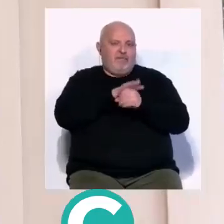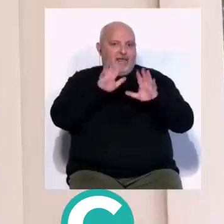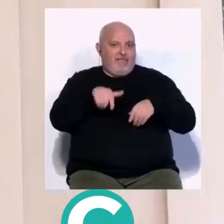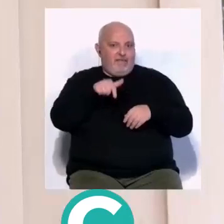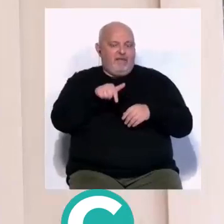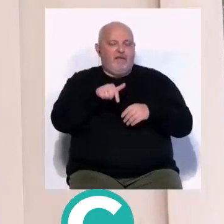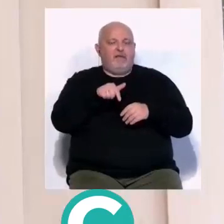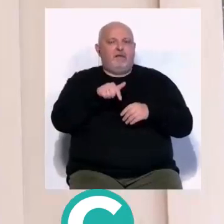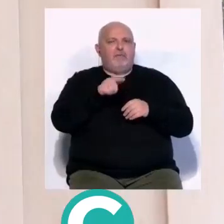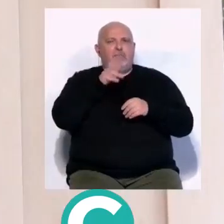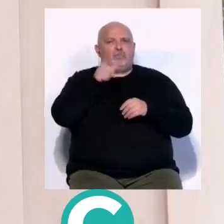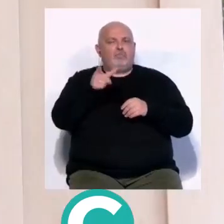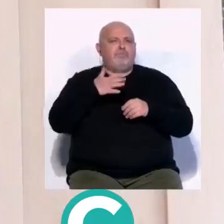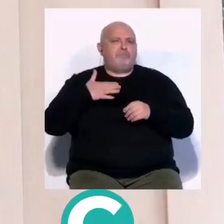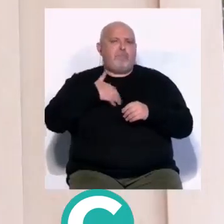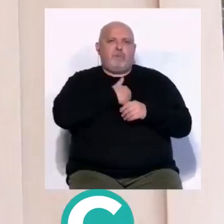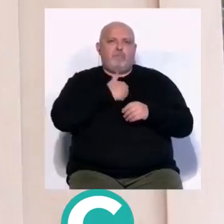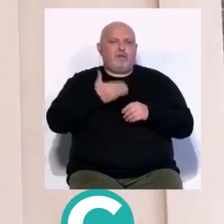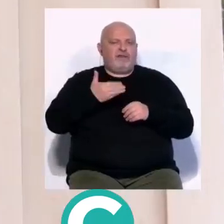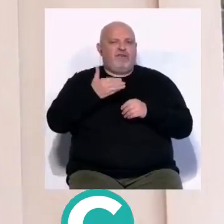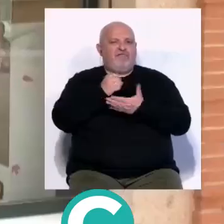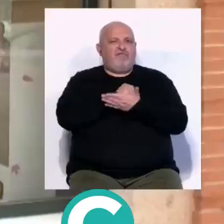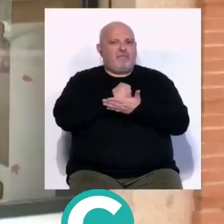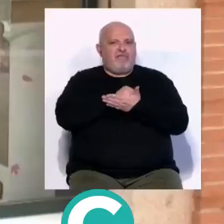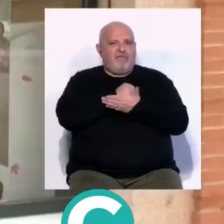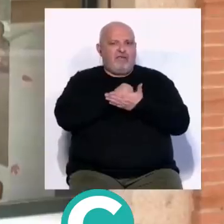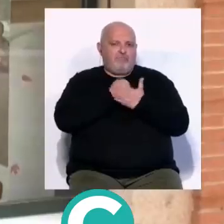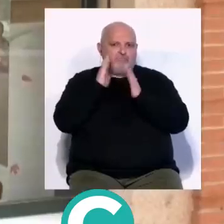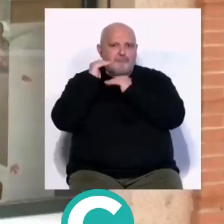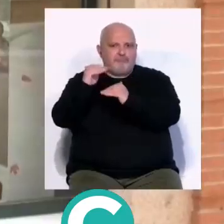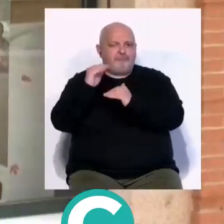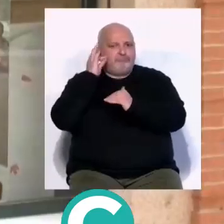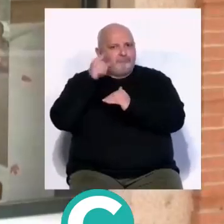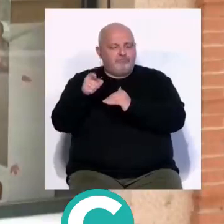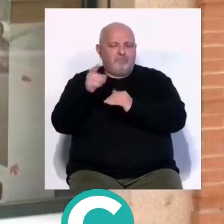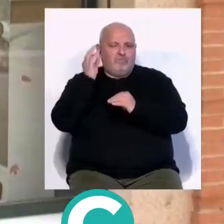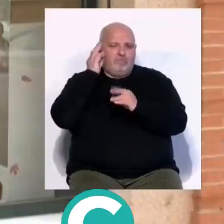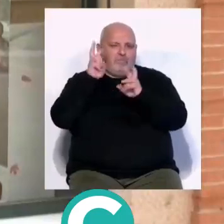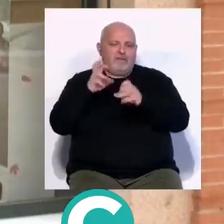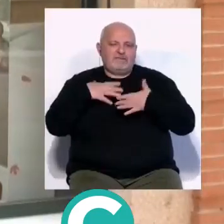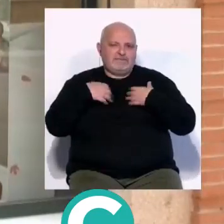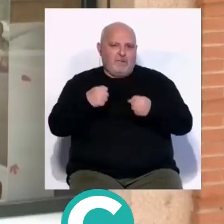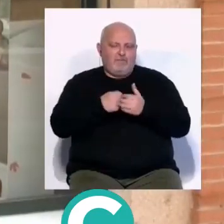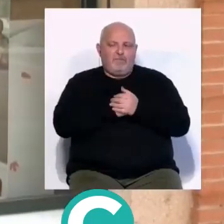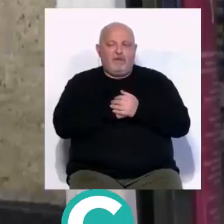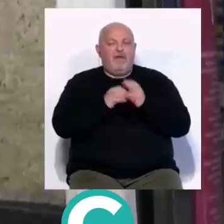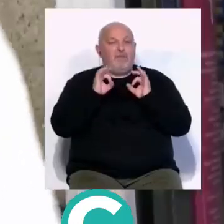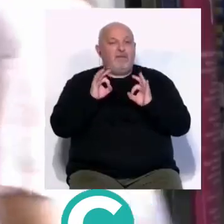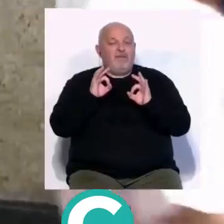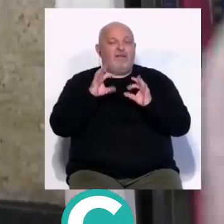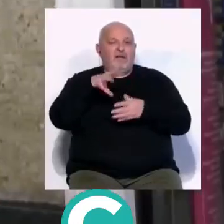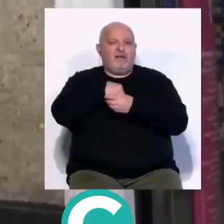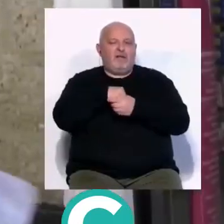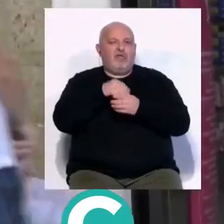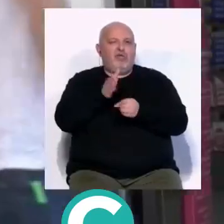Cádiz, así como por su papel activo en otros asuntos relacionados con la mujer y la salud, especialmente en